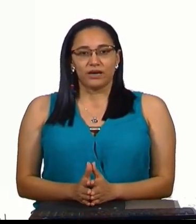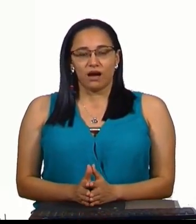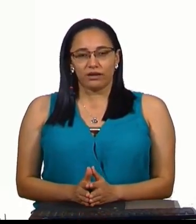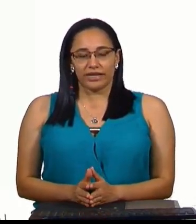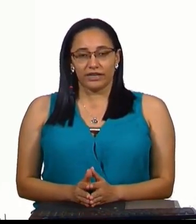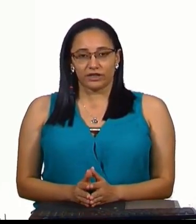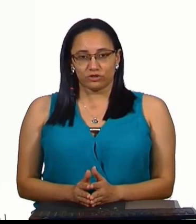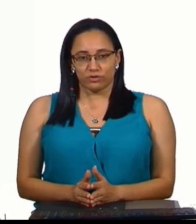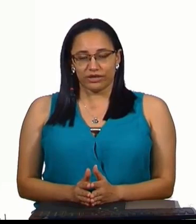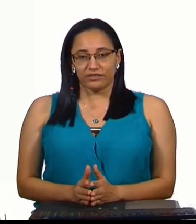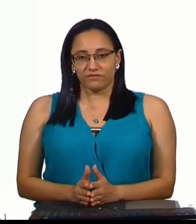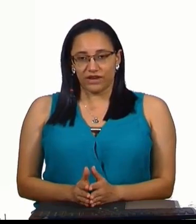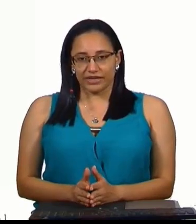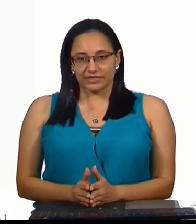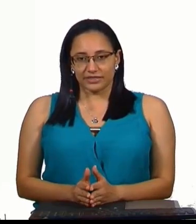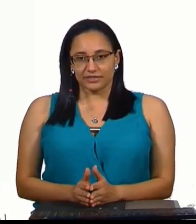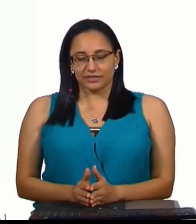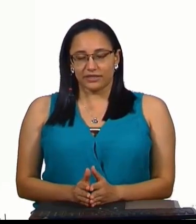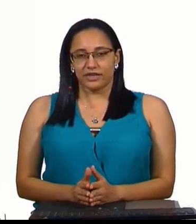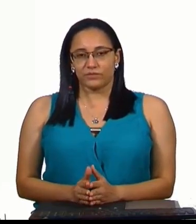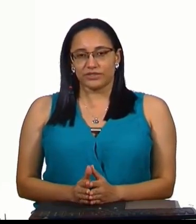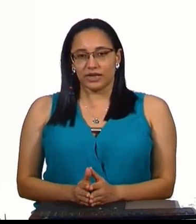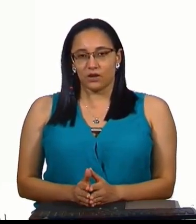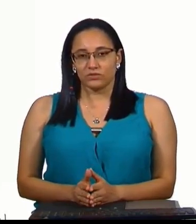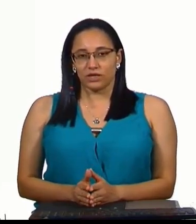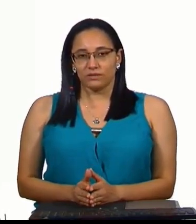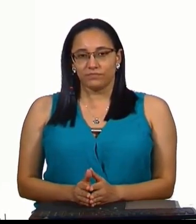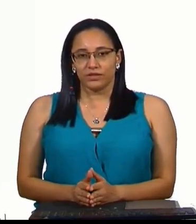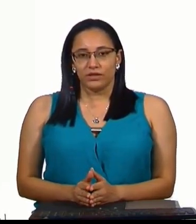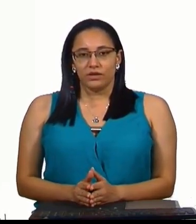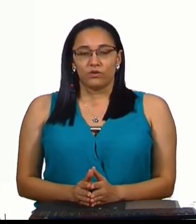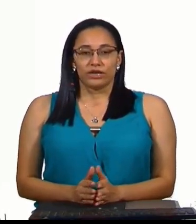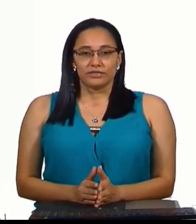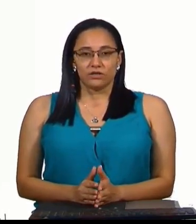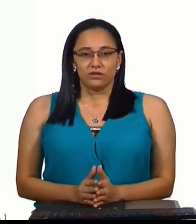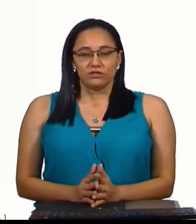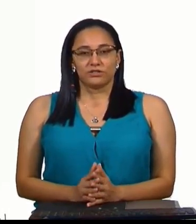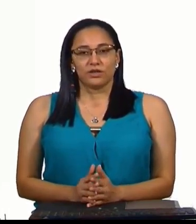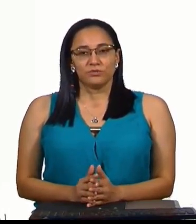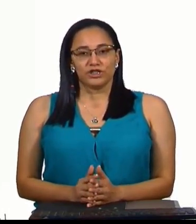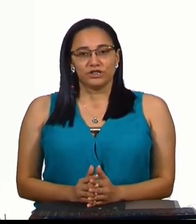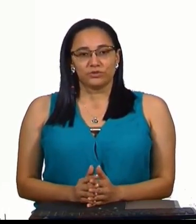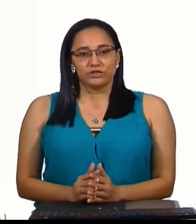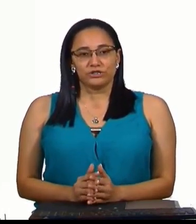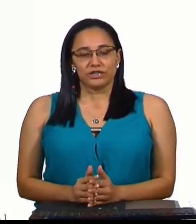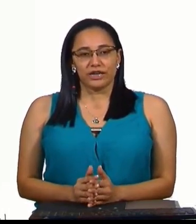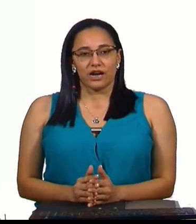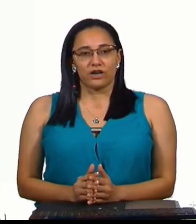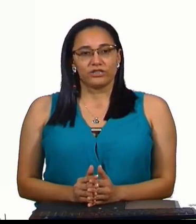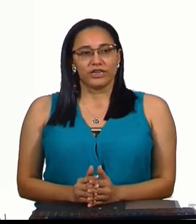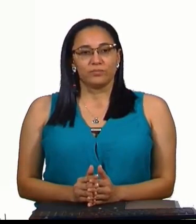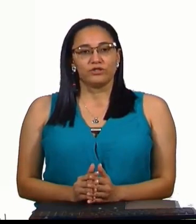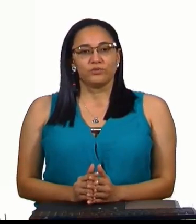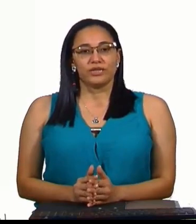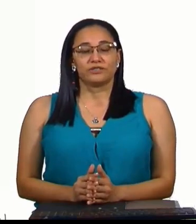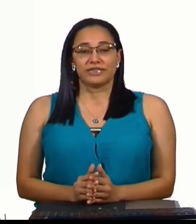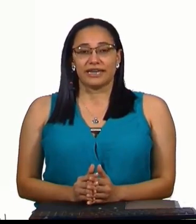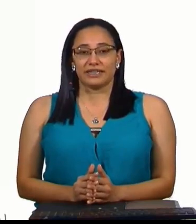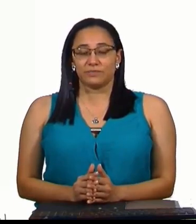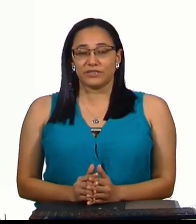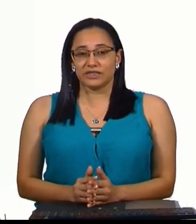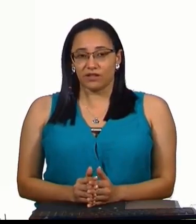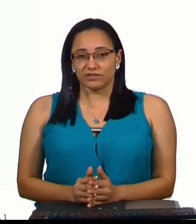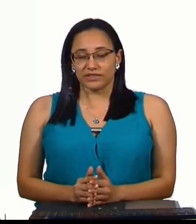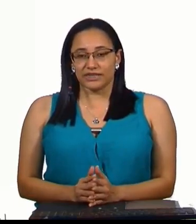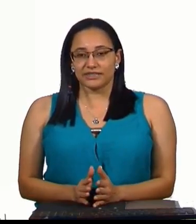have become electronic devices, sería nuestra causa o razón. Some children today are unable to